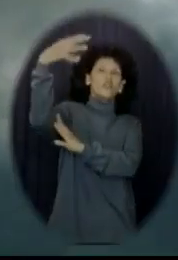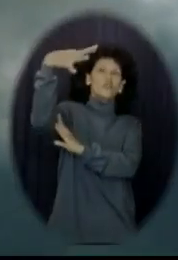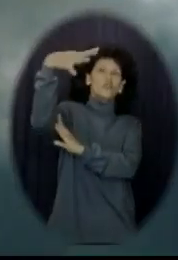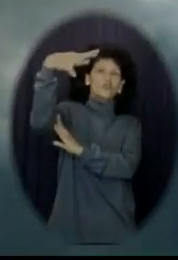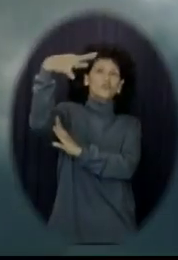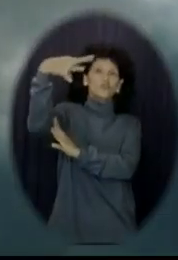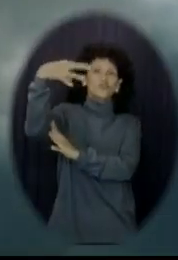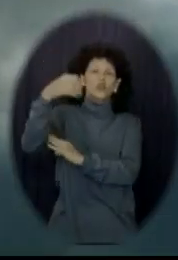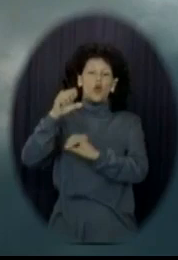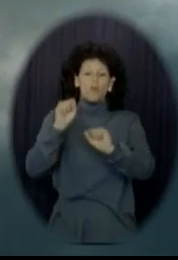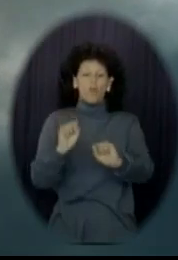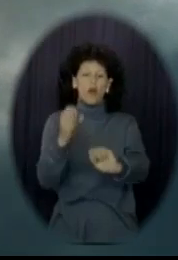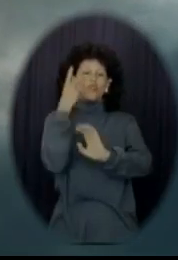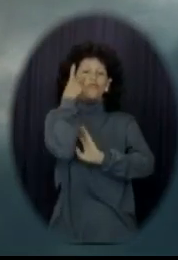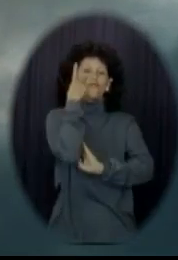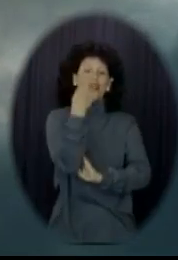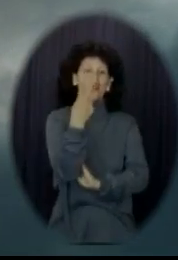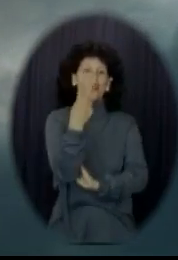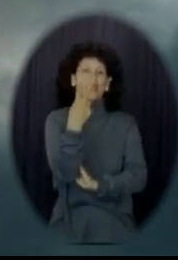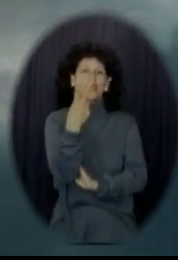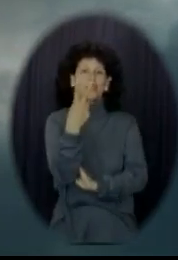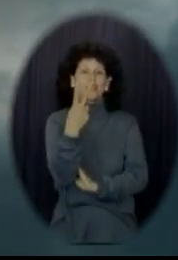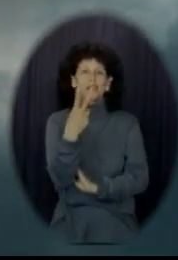¡Puedo ver la luz!